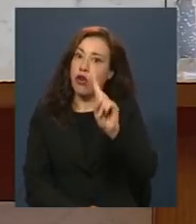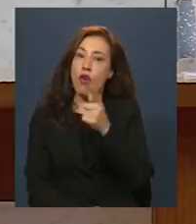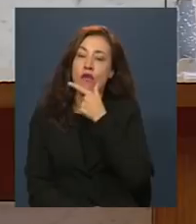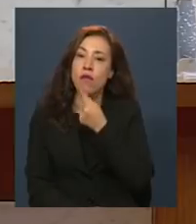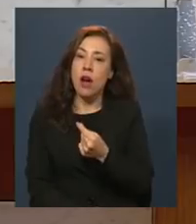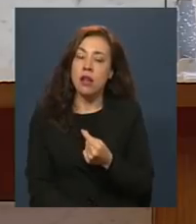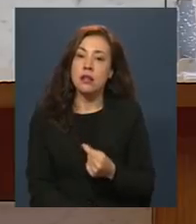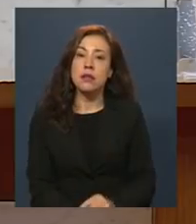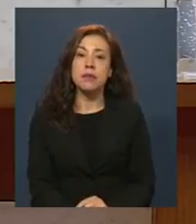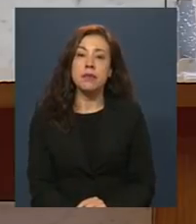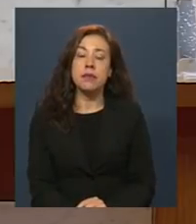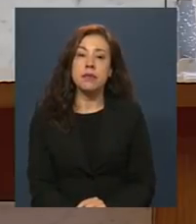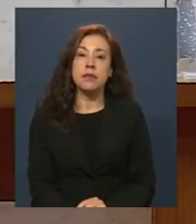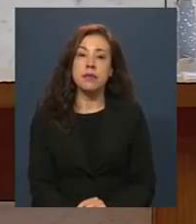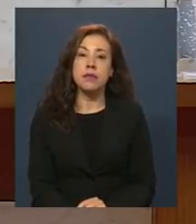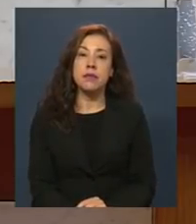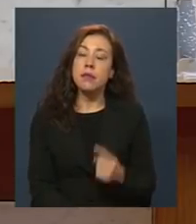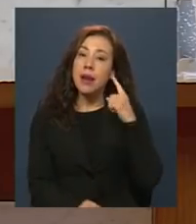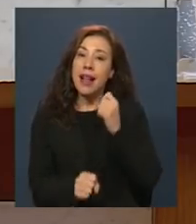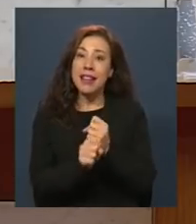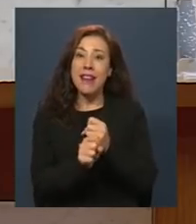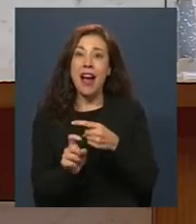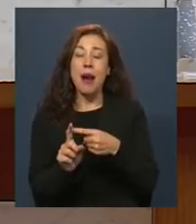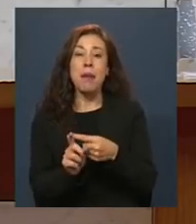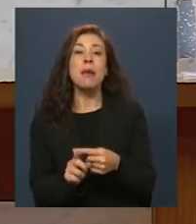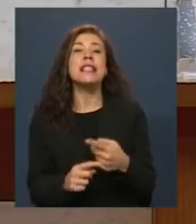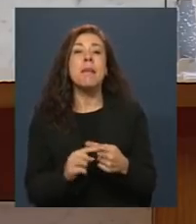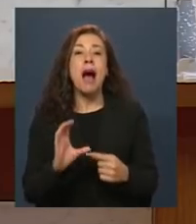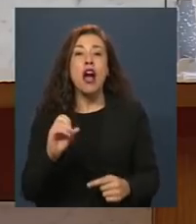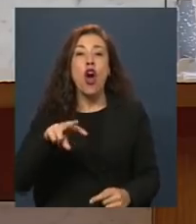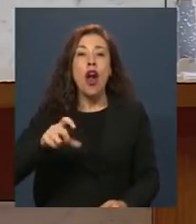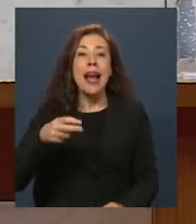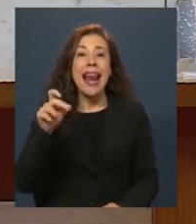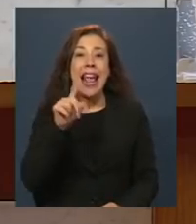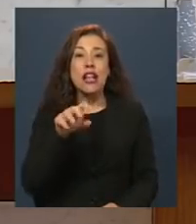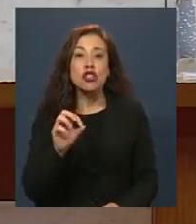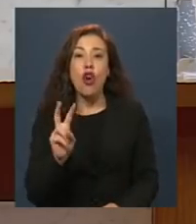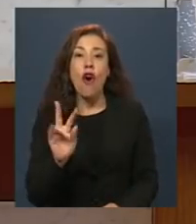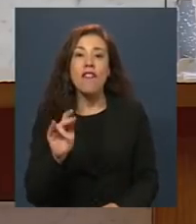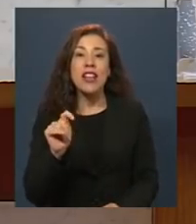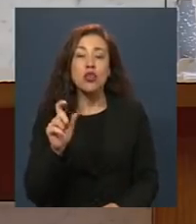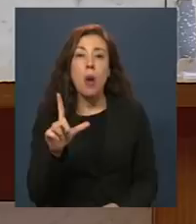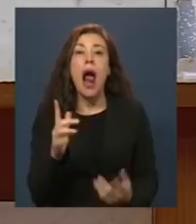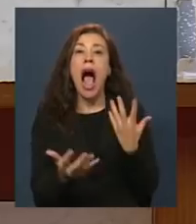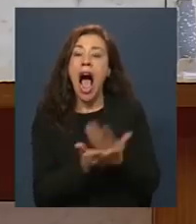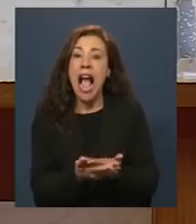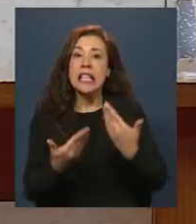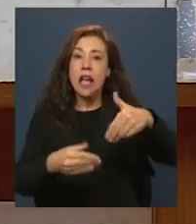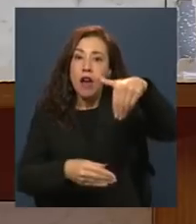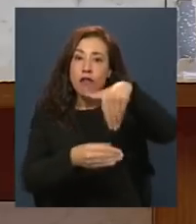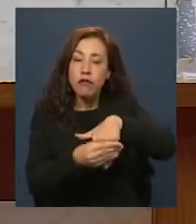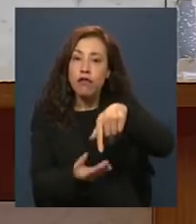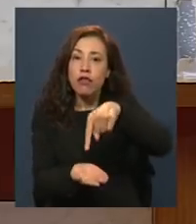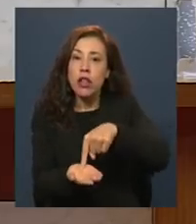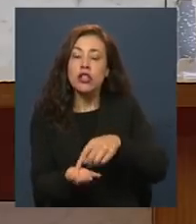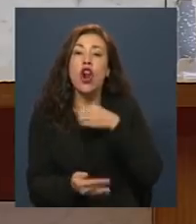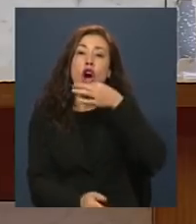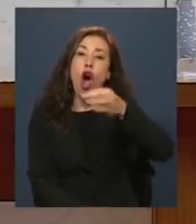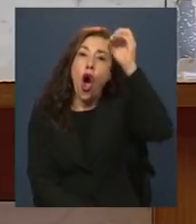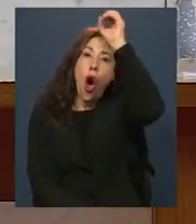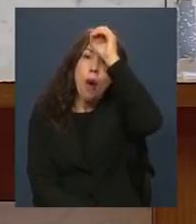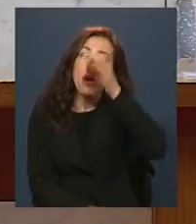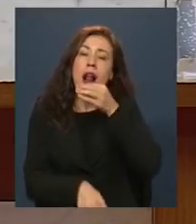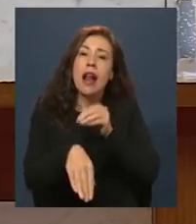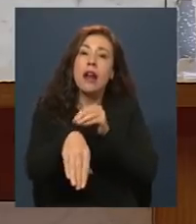En la plataforma Congreso Virtual hemos recibido hasta ahora votaciones, opiniones y recomendaciones de más